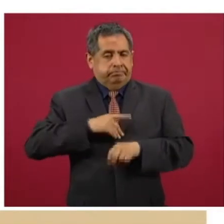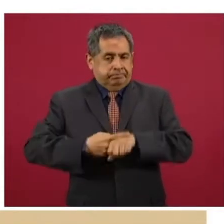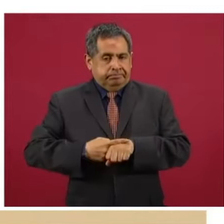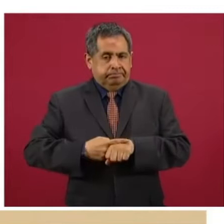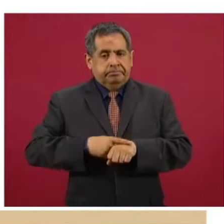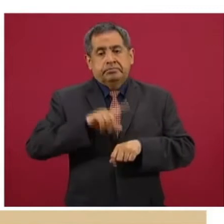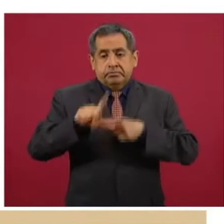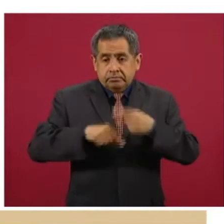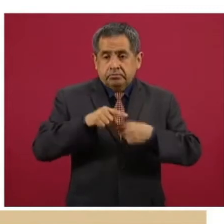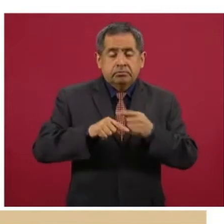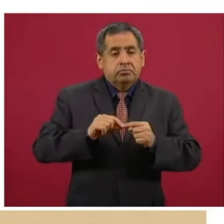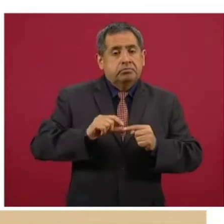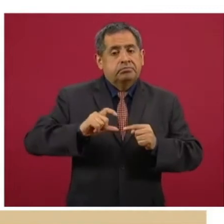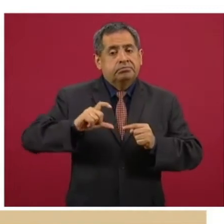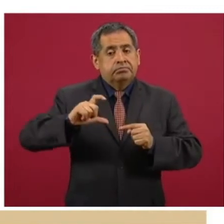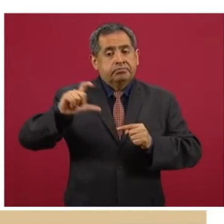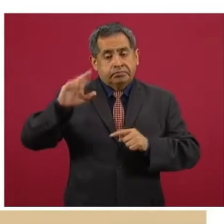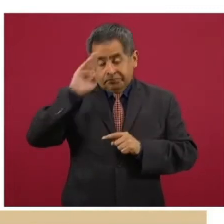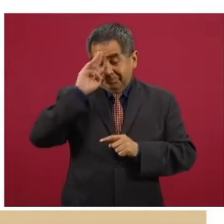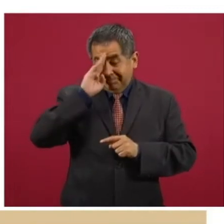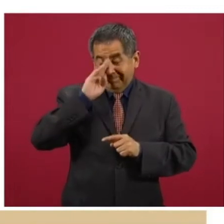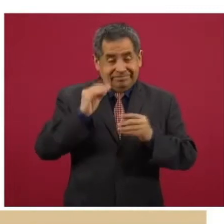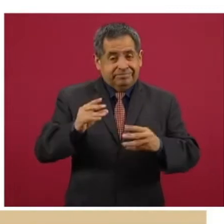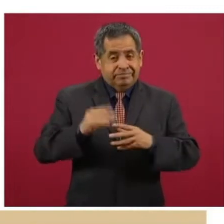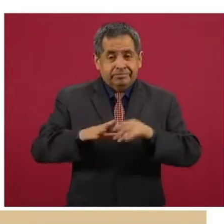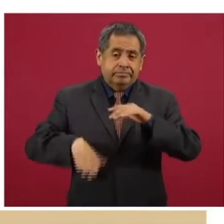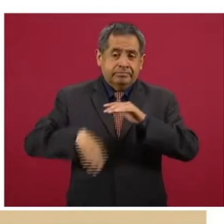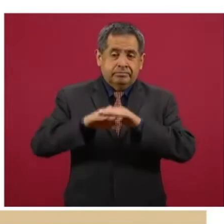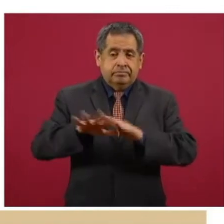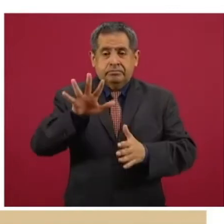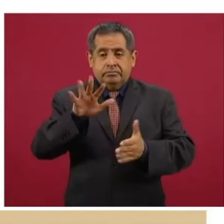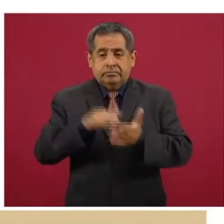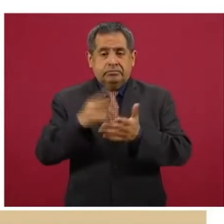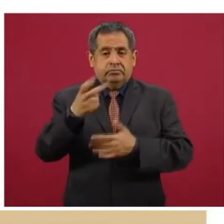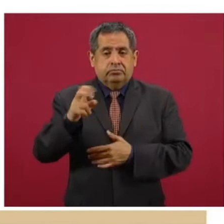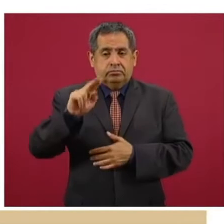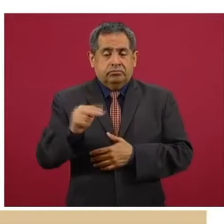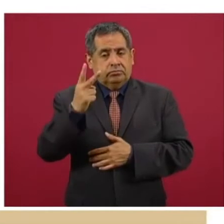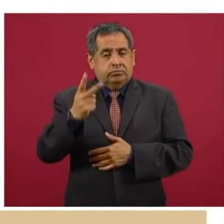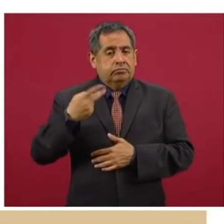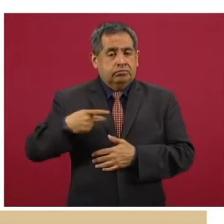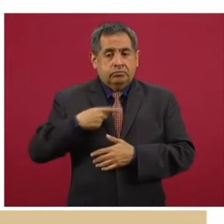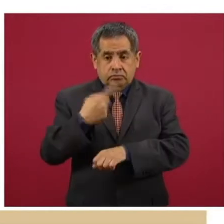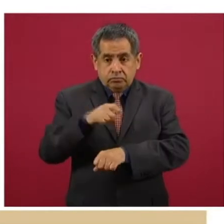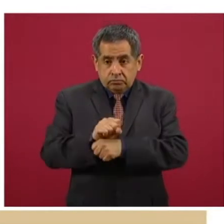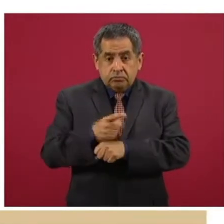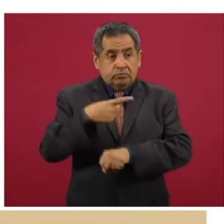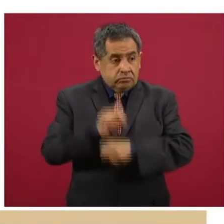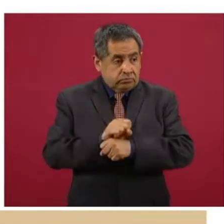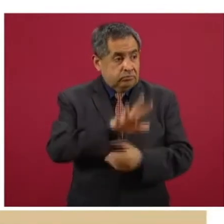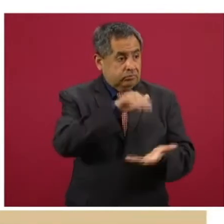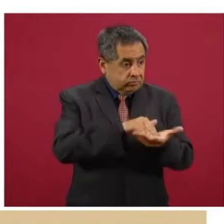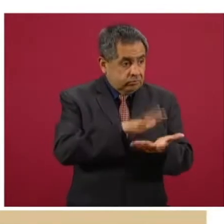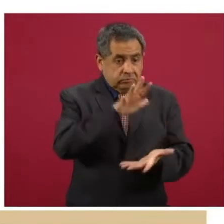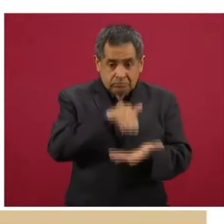fue aumentando y llegó a un máximo de 5.282 defunciones por semana. Por semana, por